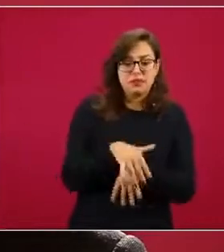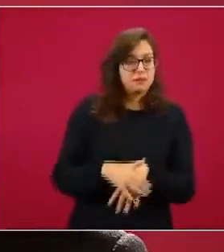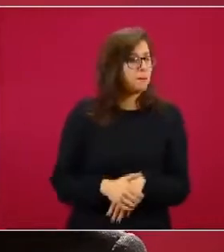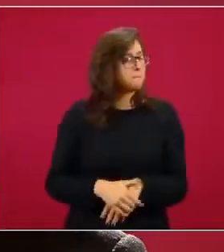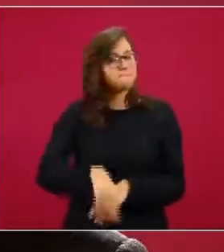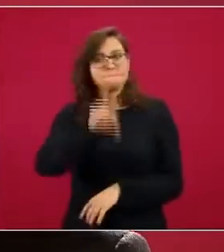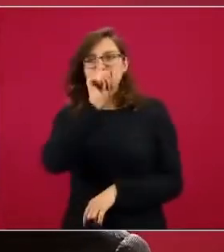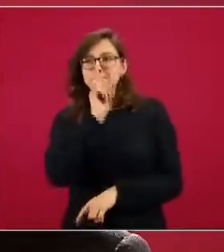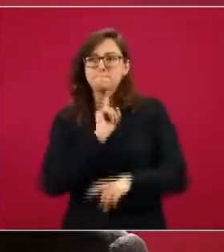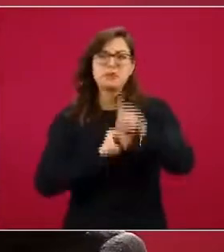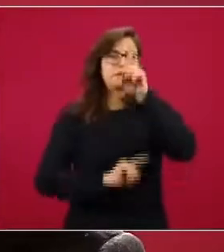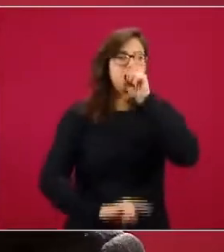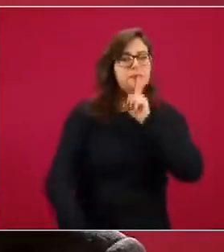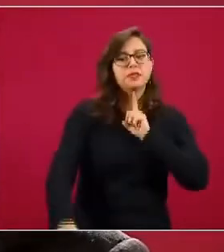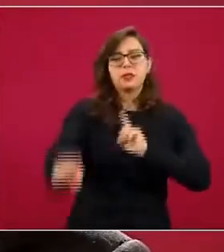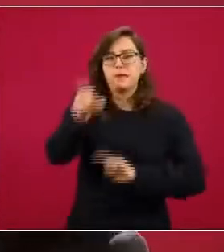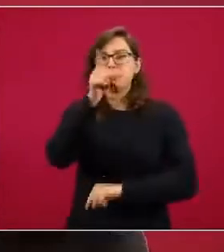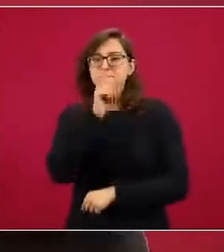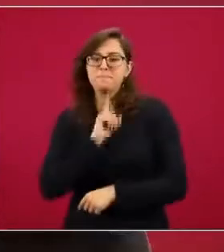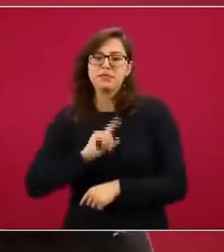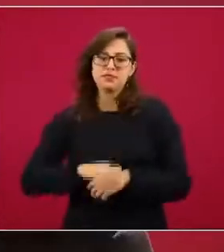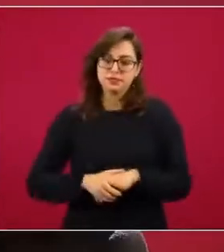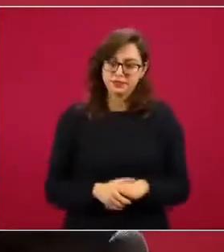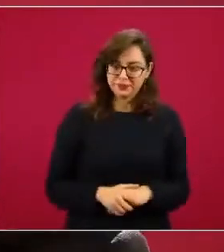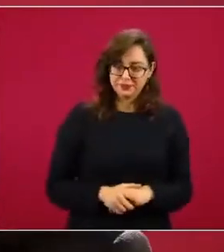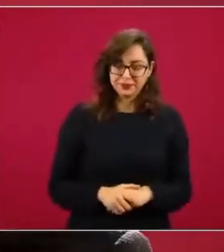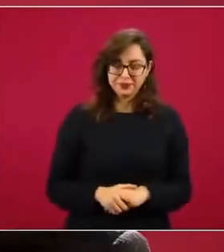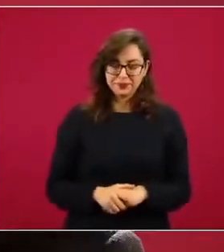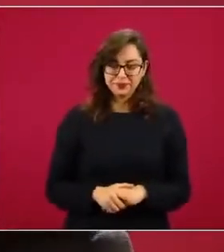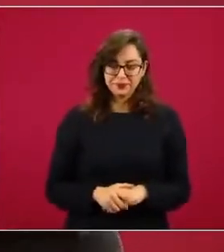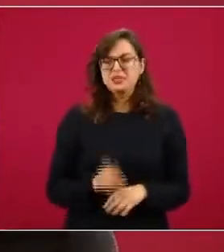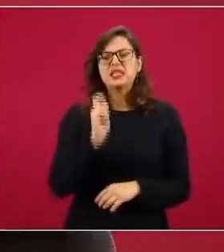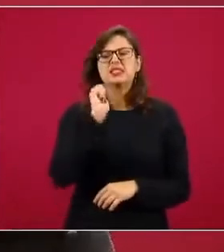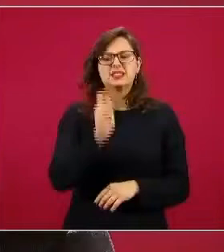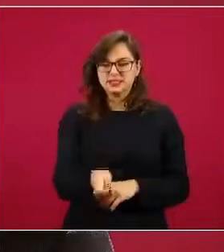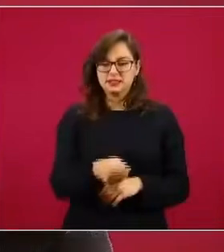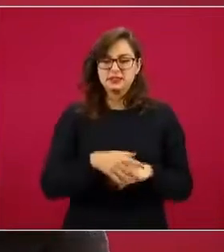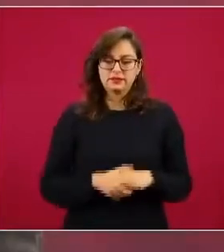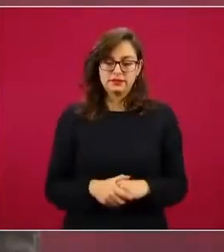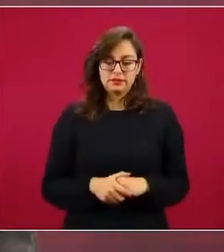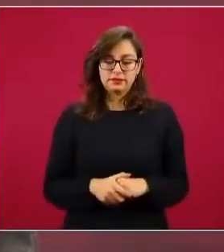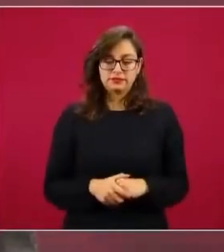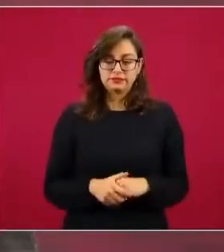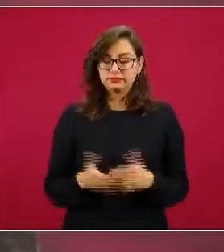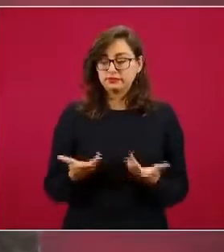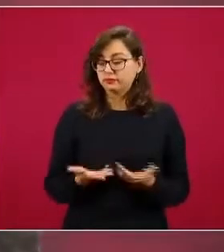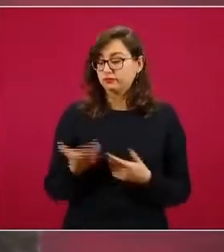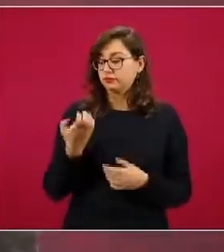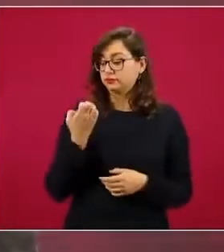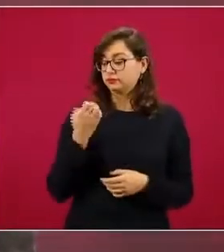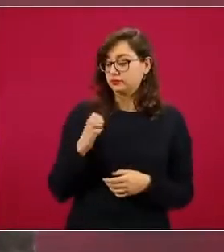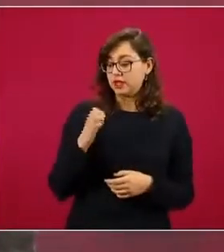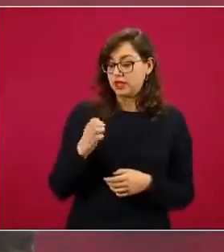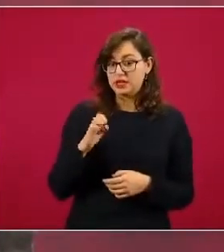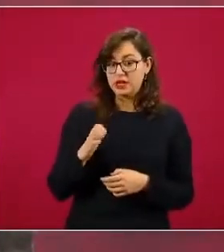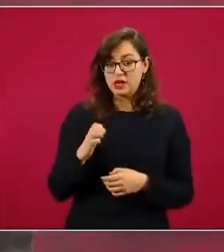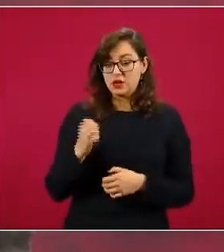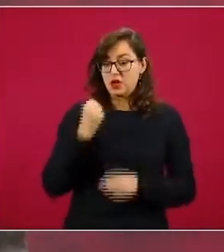Falso, falso, falso, falso. ¿De qué se trata? México, desde enero del